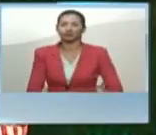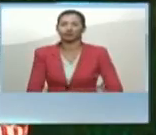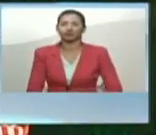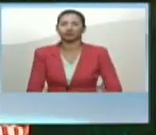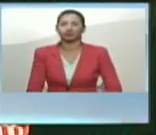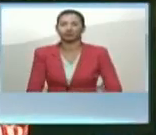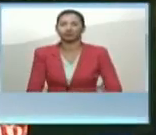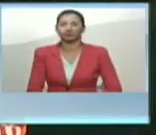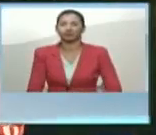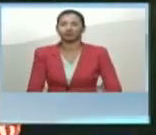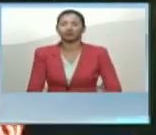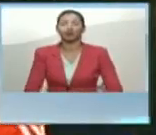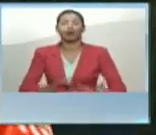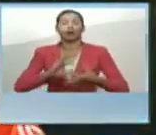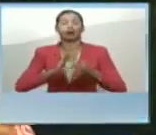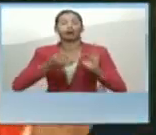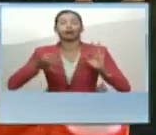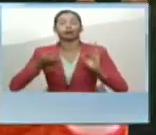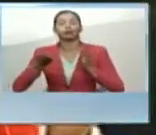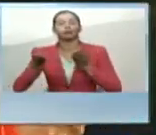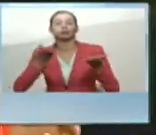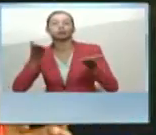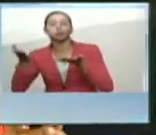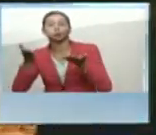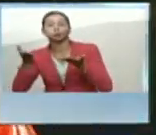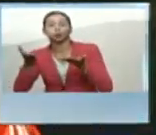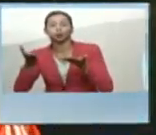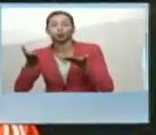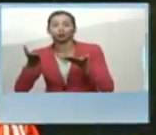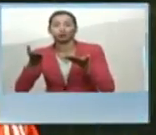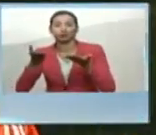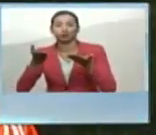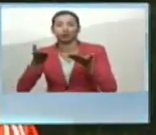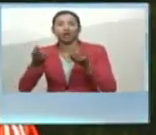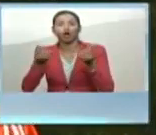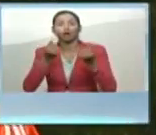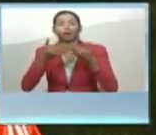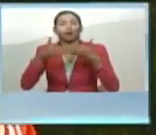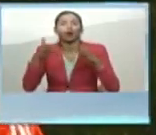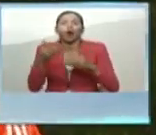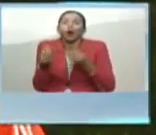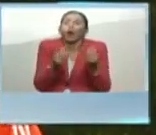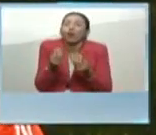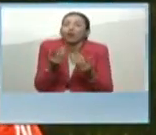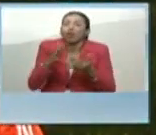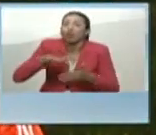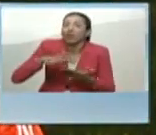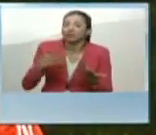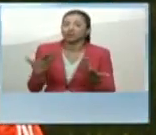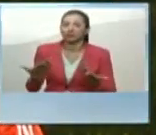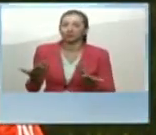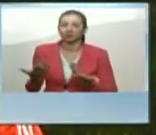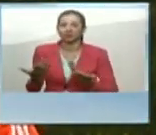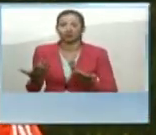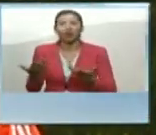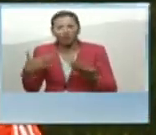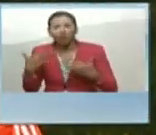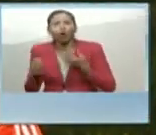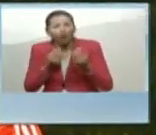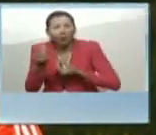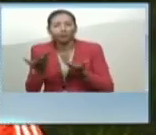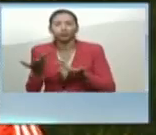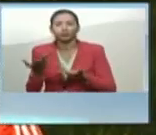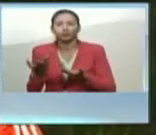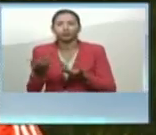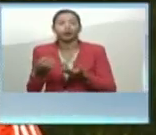Una red de distribución de economía popular. Claro que sí. Pero dígame dónde, cómo, cuándo, y yo la apoyo con todo. Para